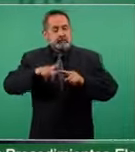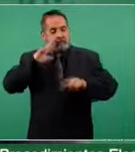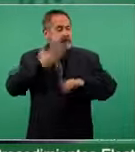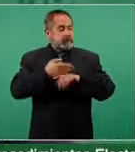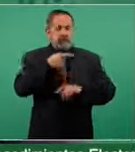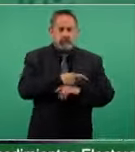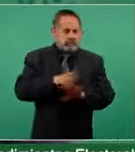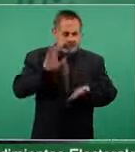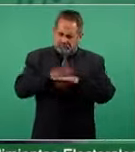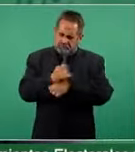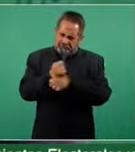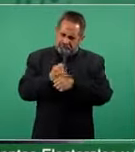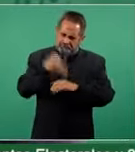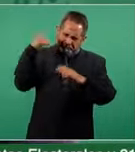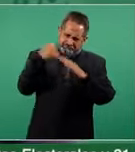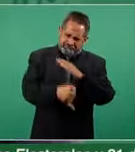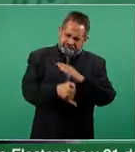A fondo.